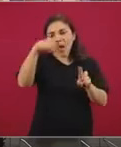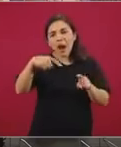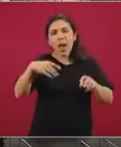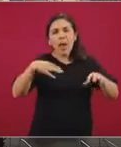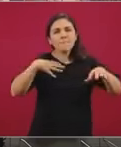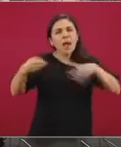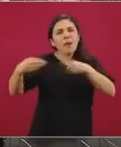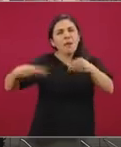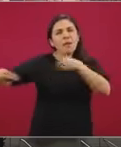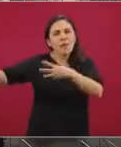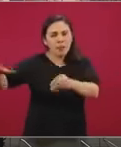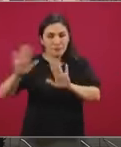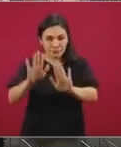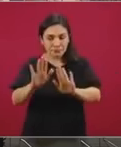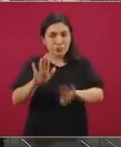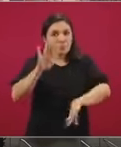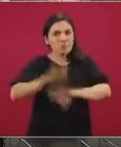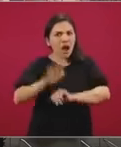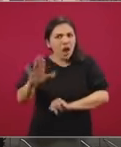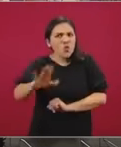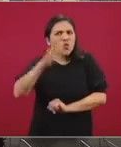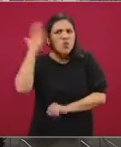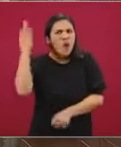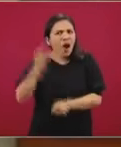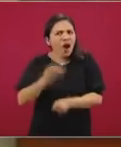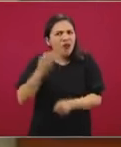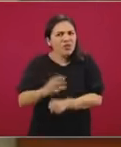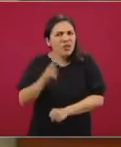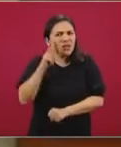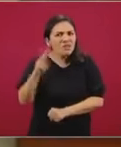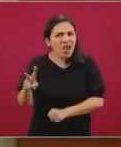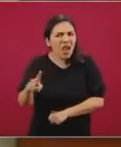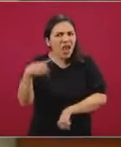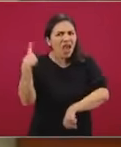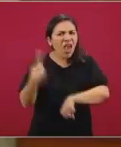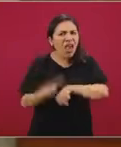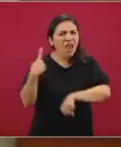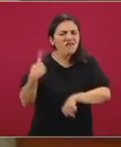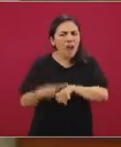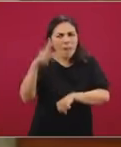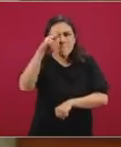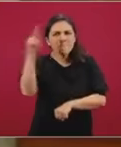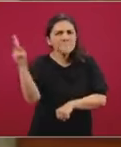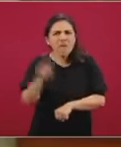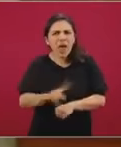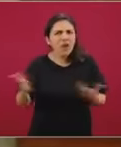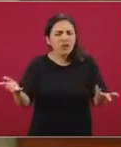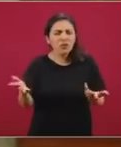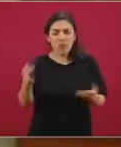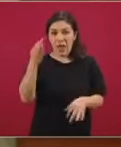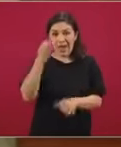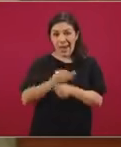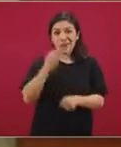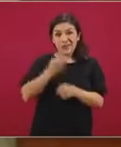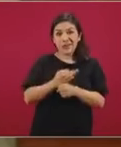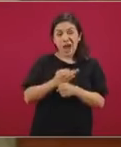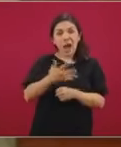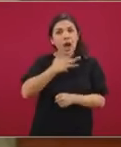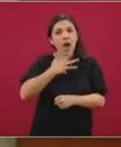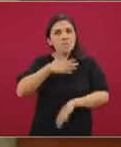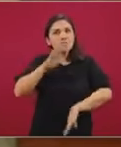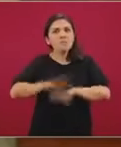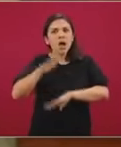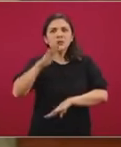propagación tan acelerada que estamos viendo de la pandemia. Entonces, en este momento, pues, hay más